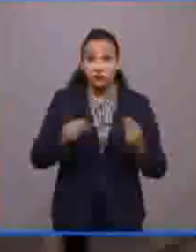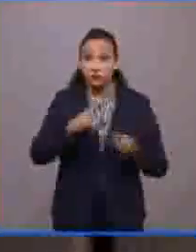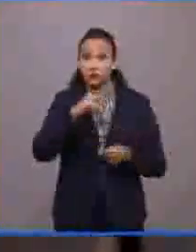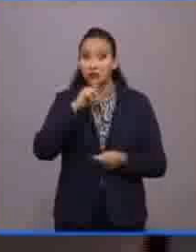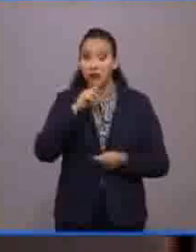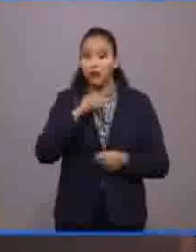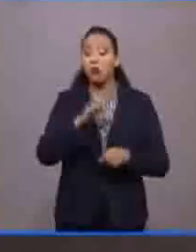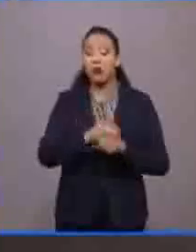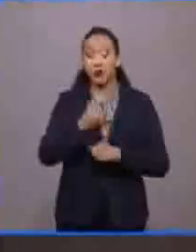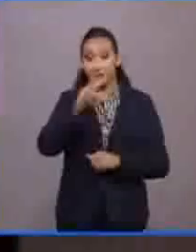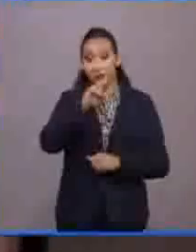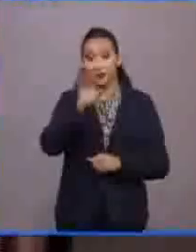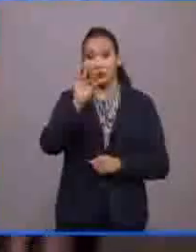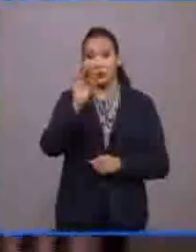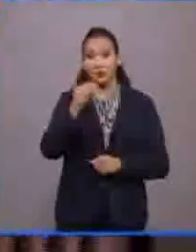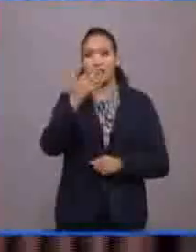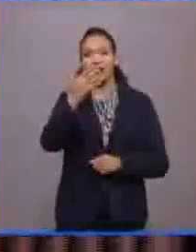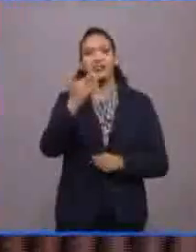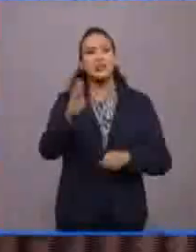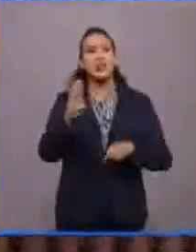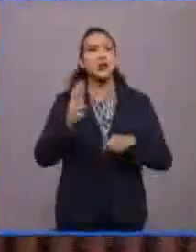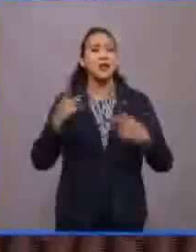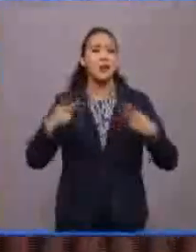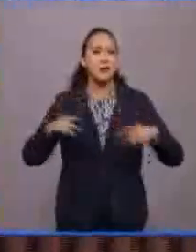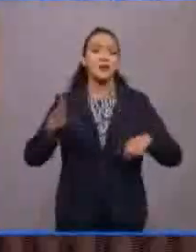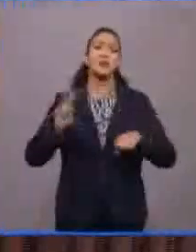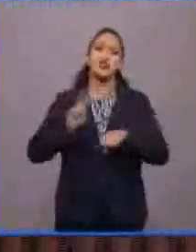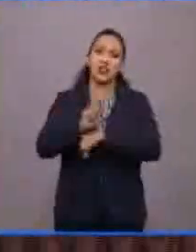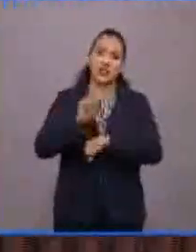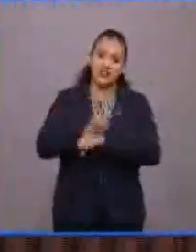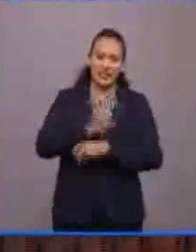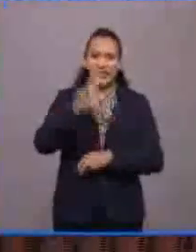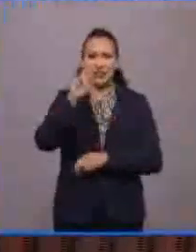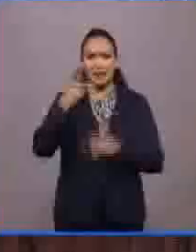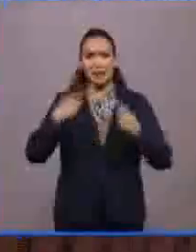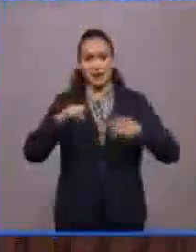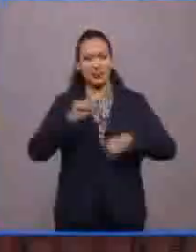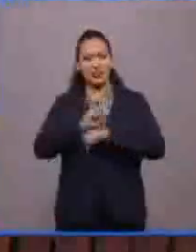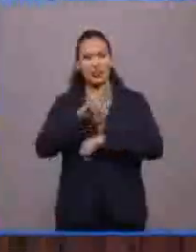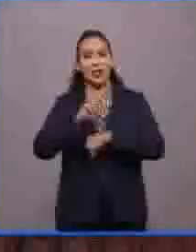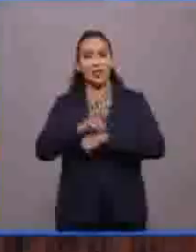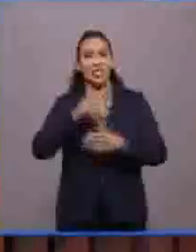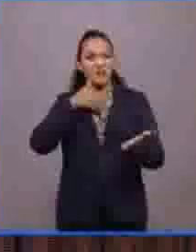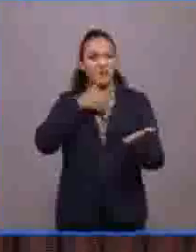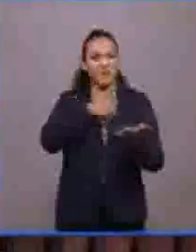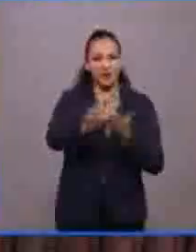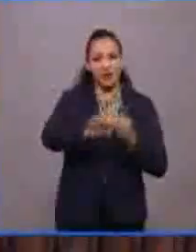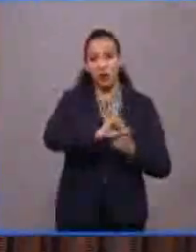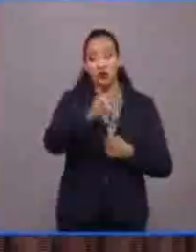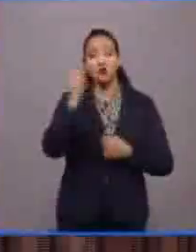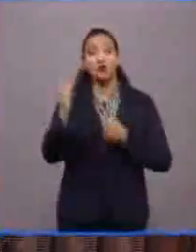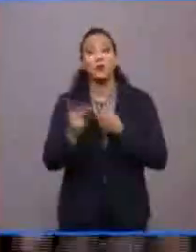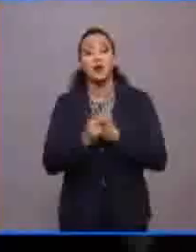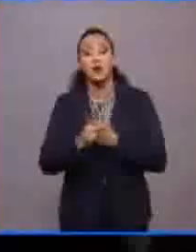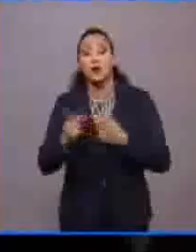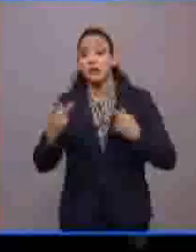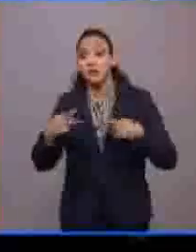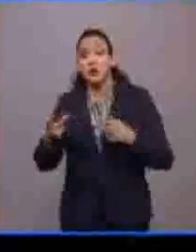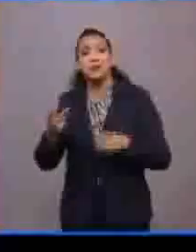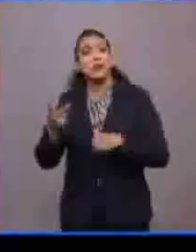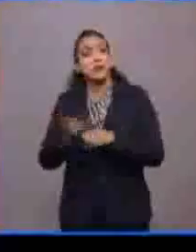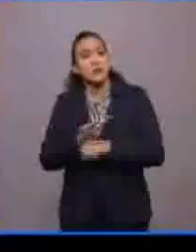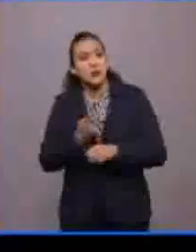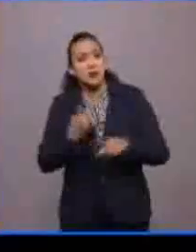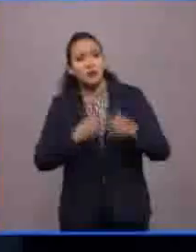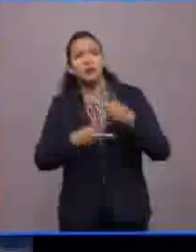en concreto 245 venezolanos y 30 salvadoreños expulsados a su país, de quienes se desconoce su